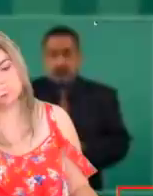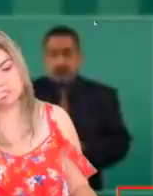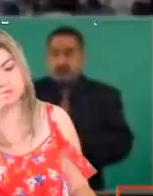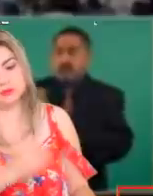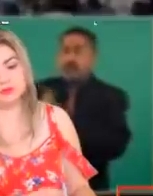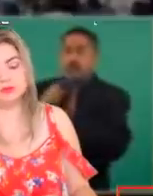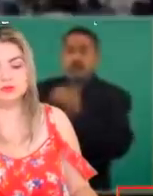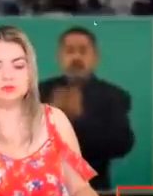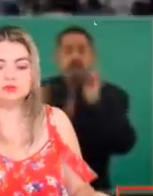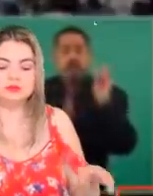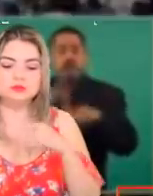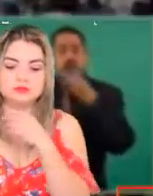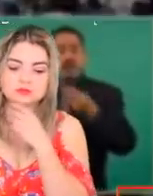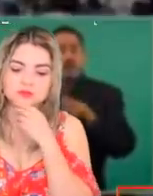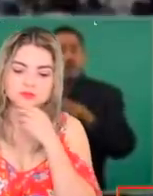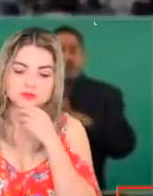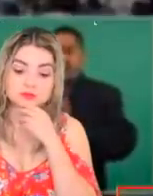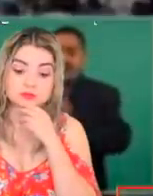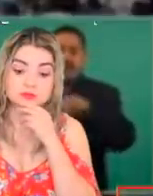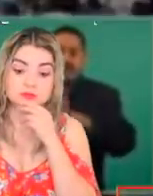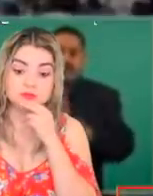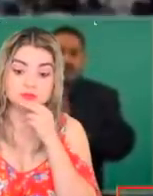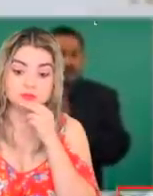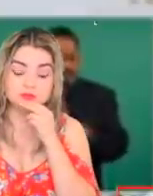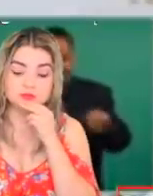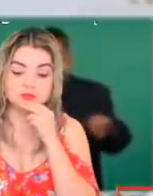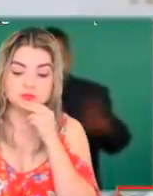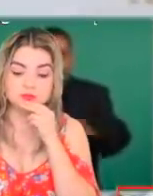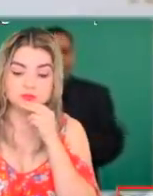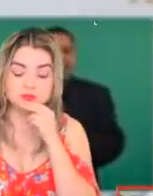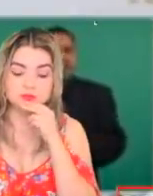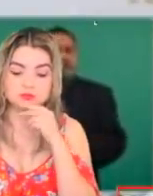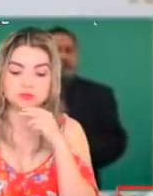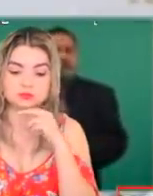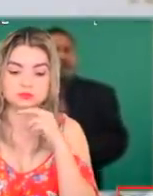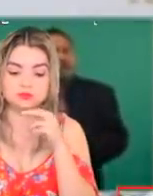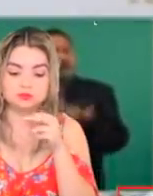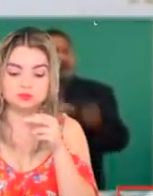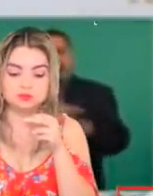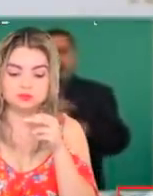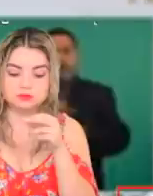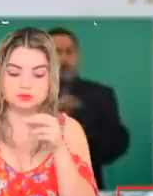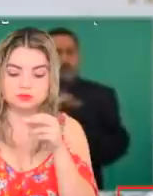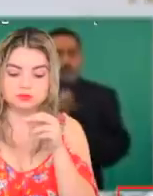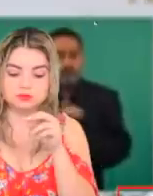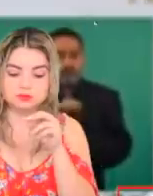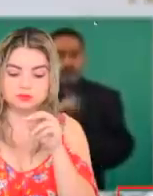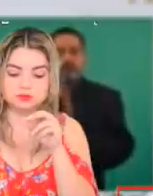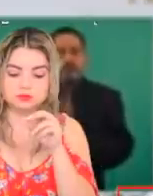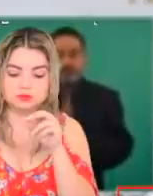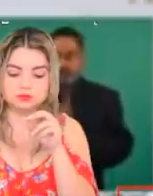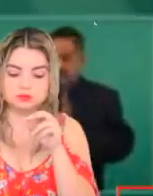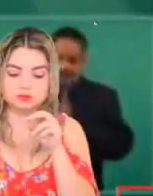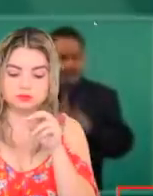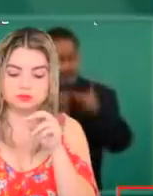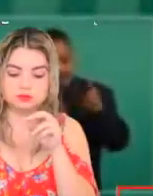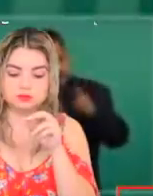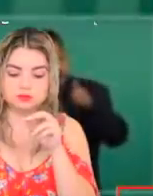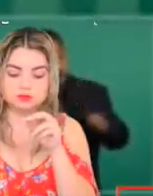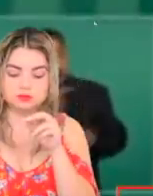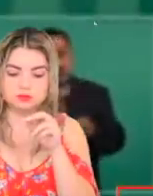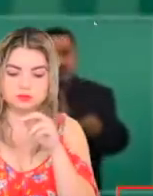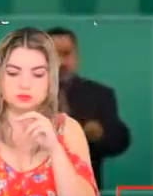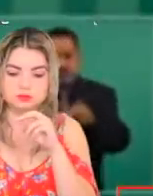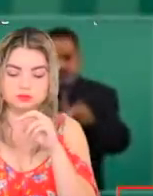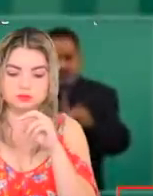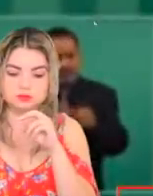lugar mundial Ensenada en tema de inseguridad. Sí, sí. En el caso de salud, estamos ampliando el